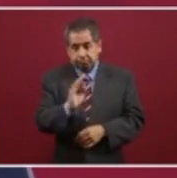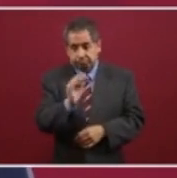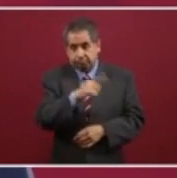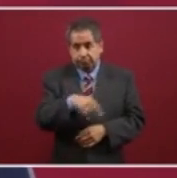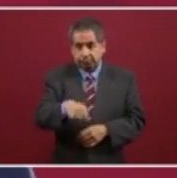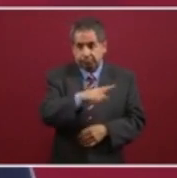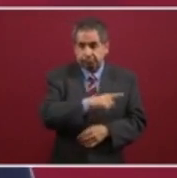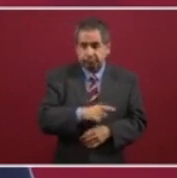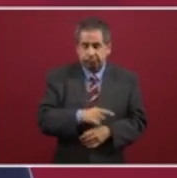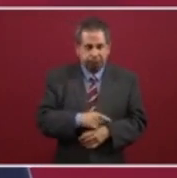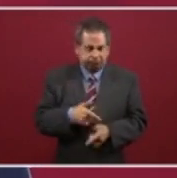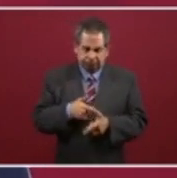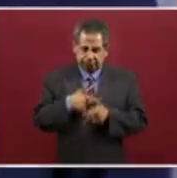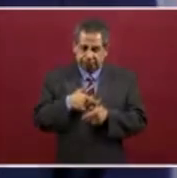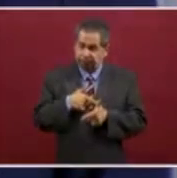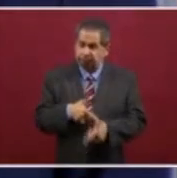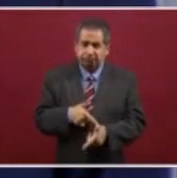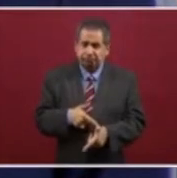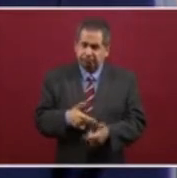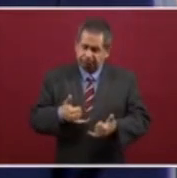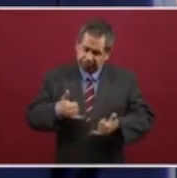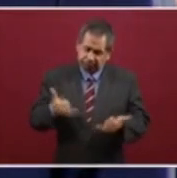por la perseverancia,